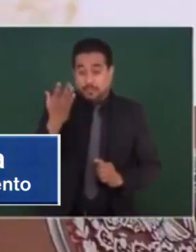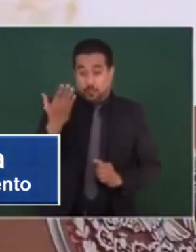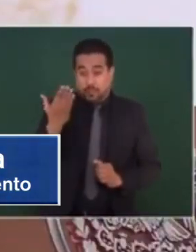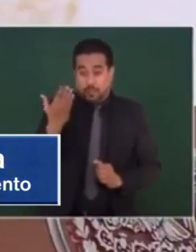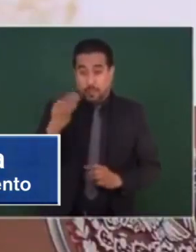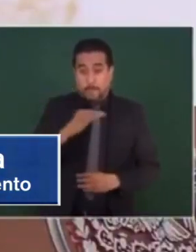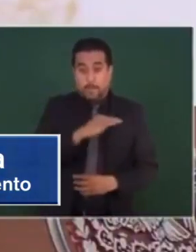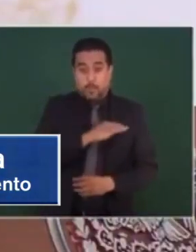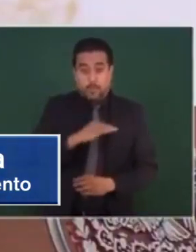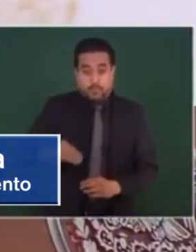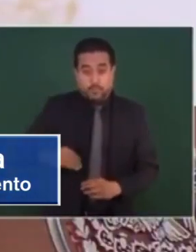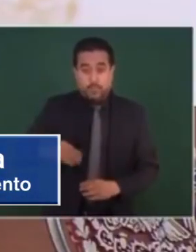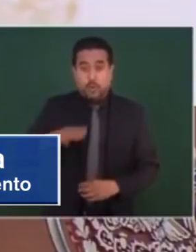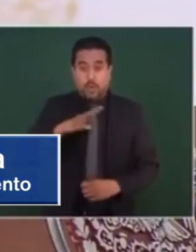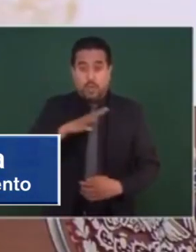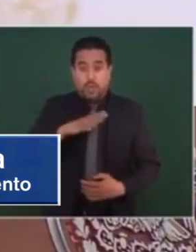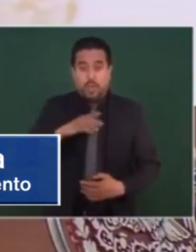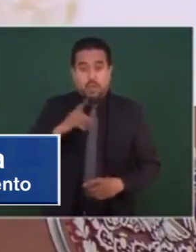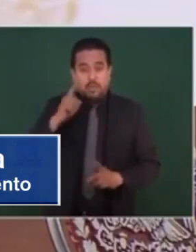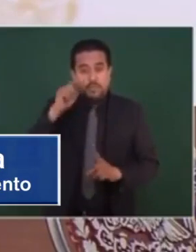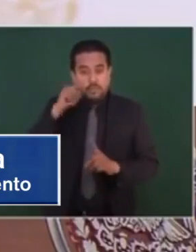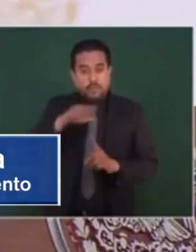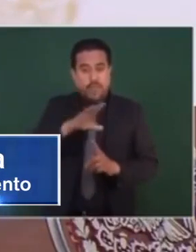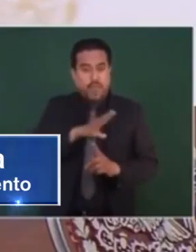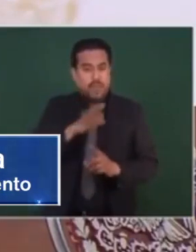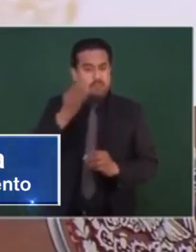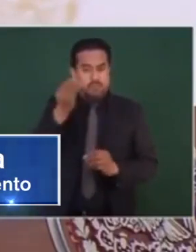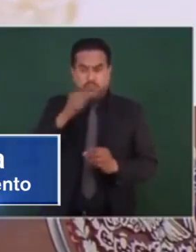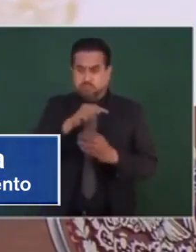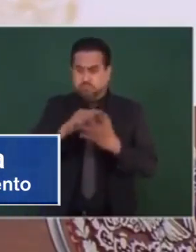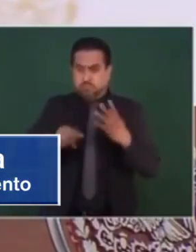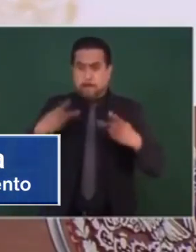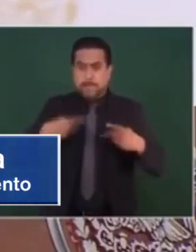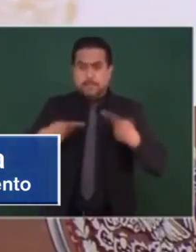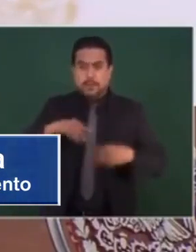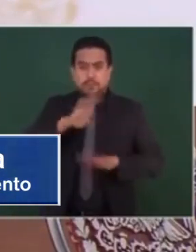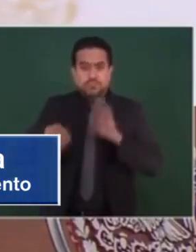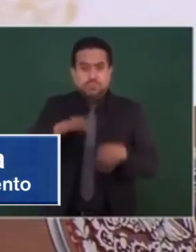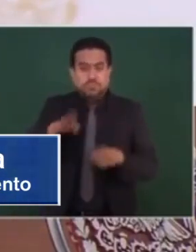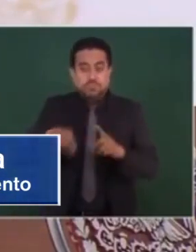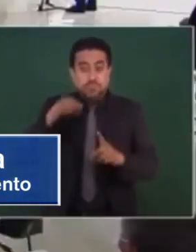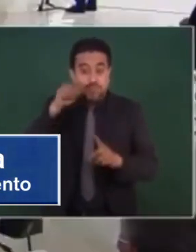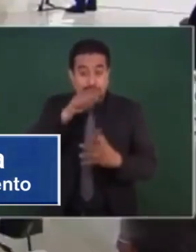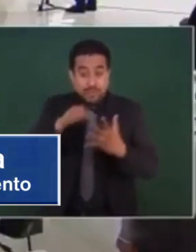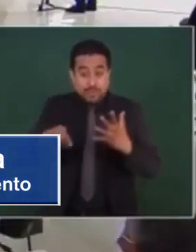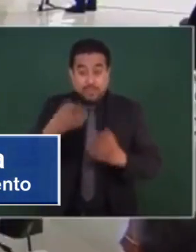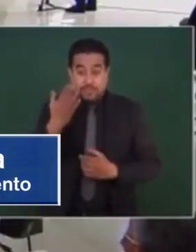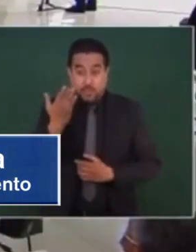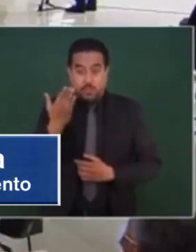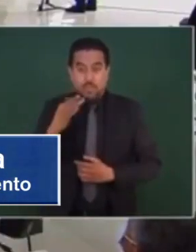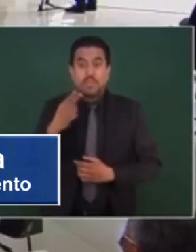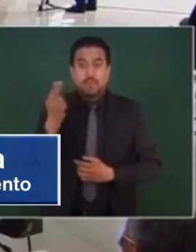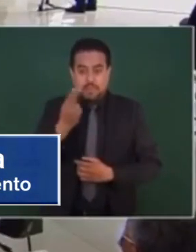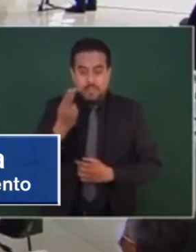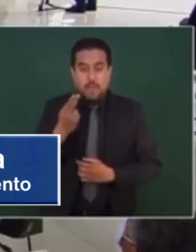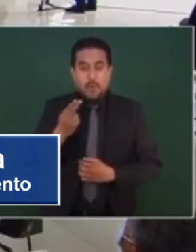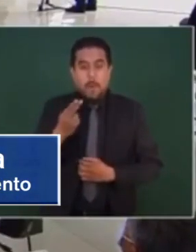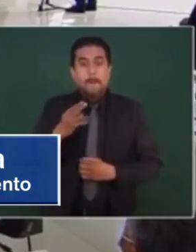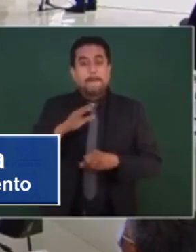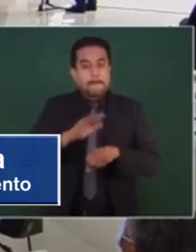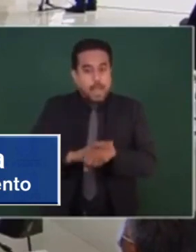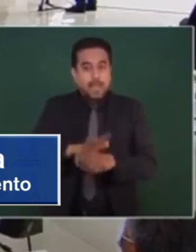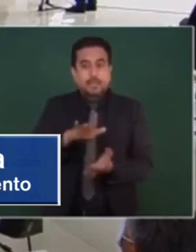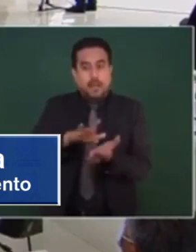en donde hay más número de homicidios vamos a tener un fortalecimiento ahí también de